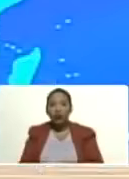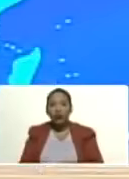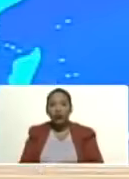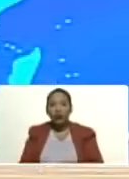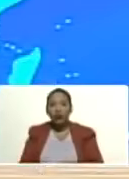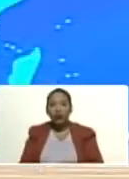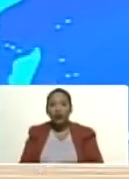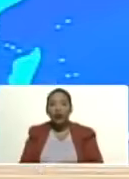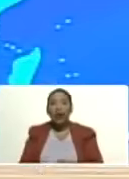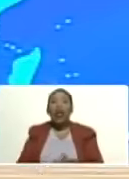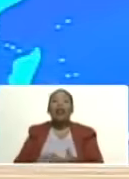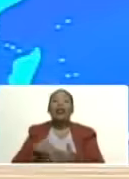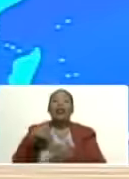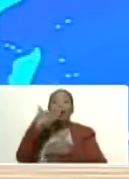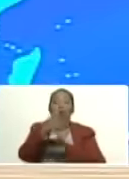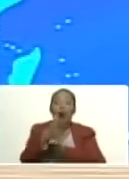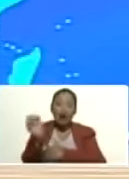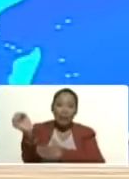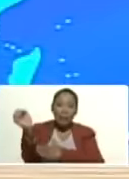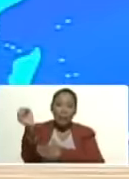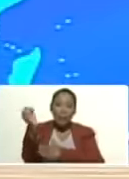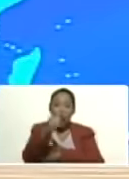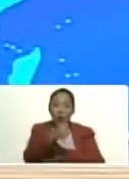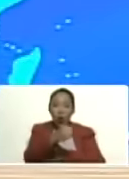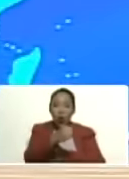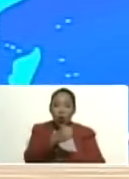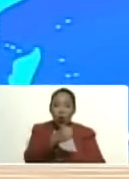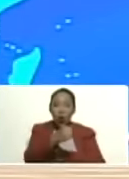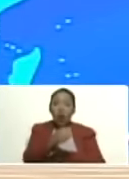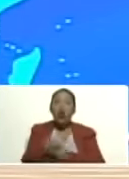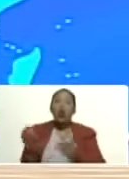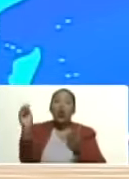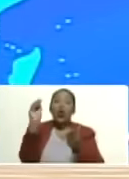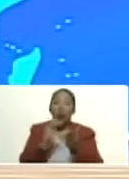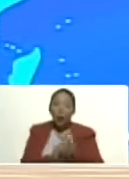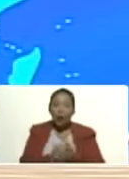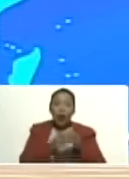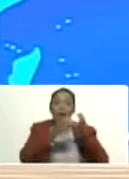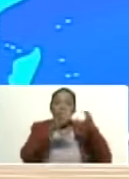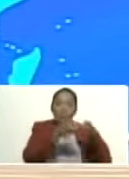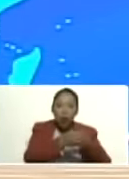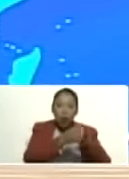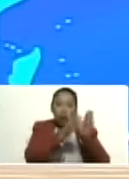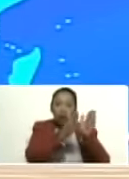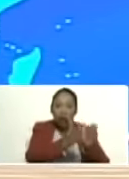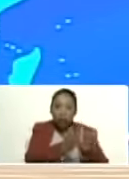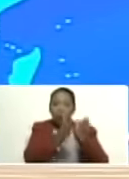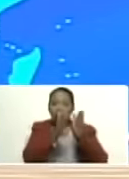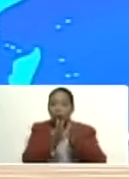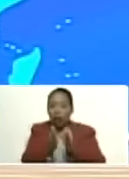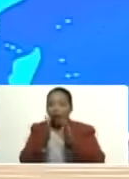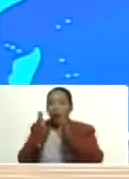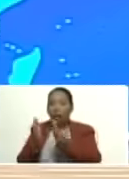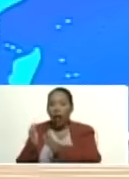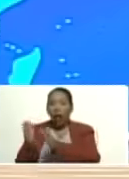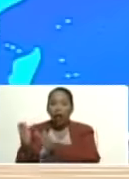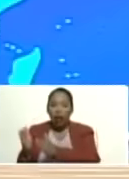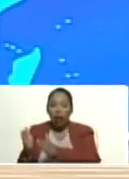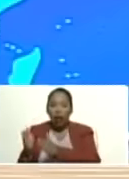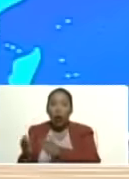Luego viene la derrota, el exilio, la reorganización de las fuerzas y la